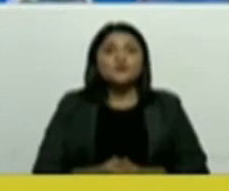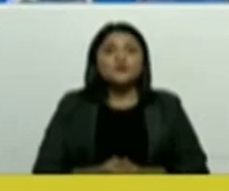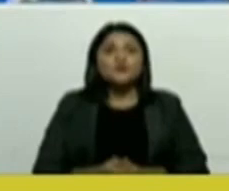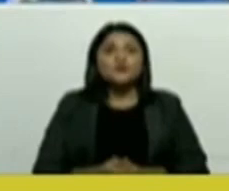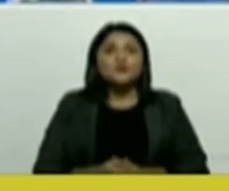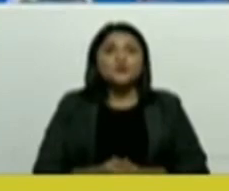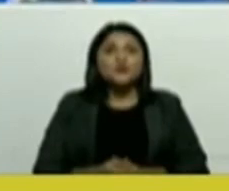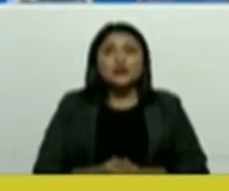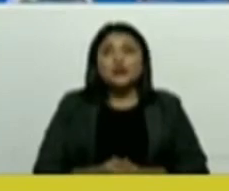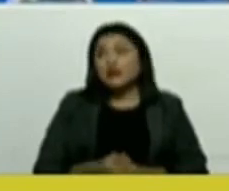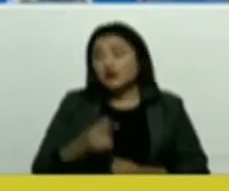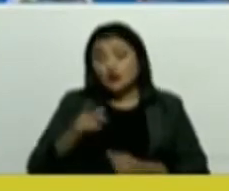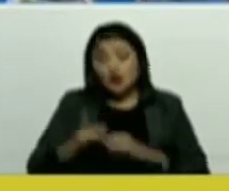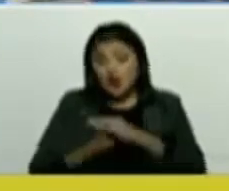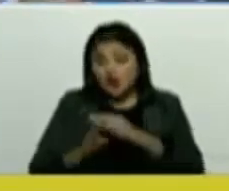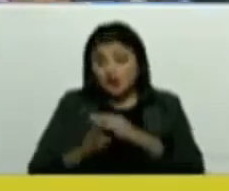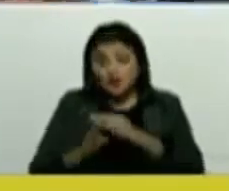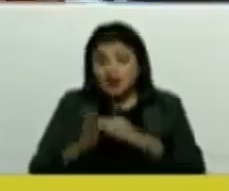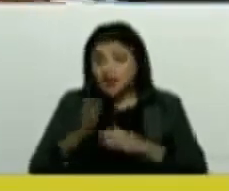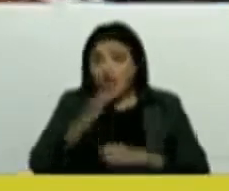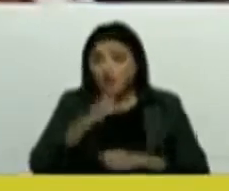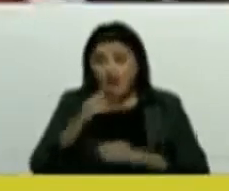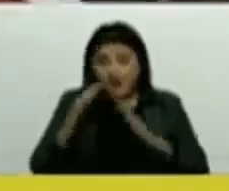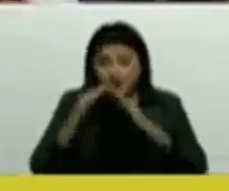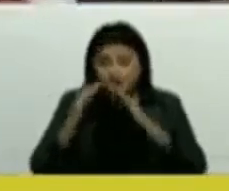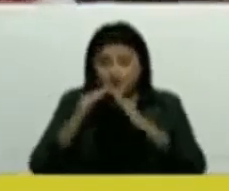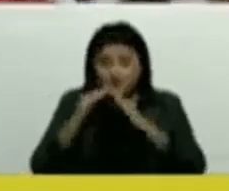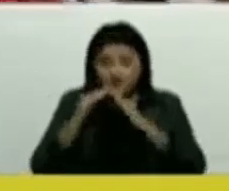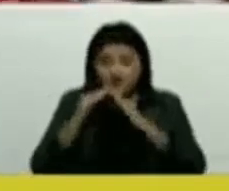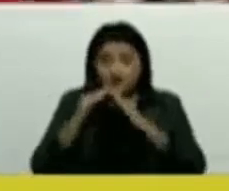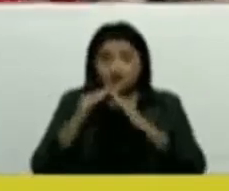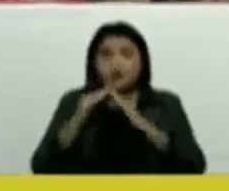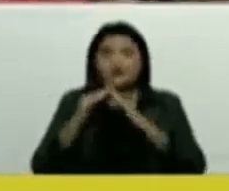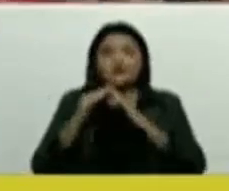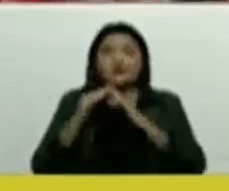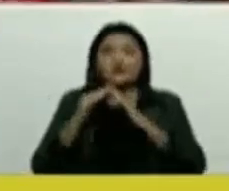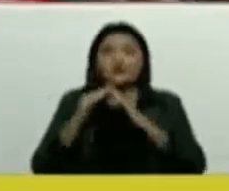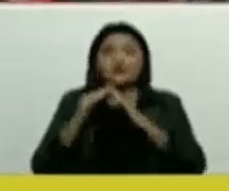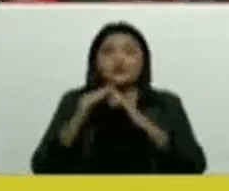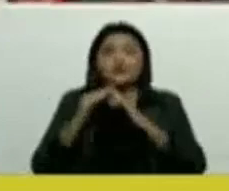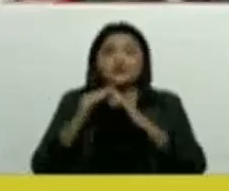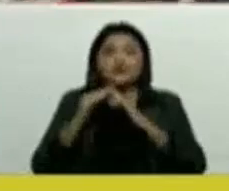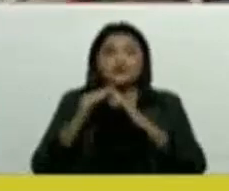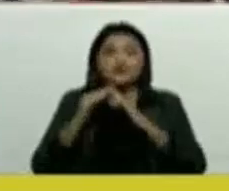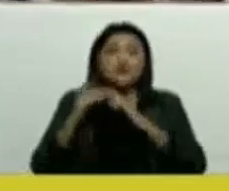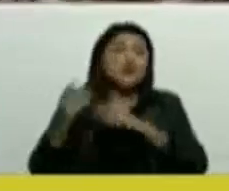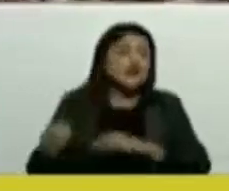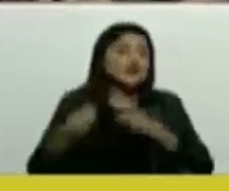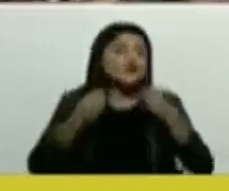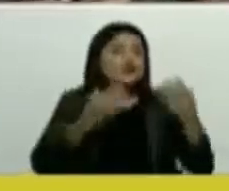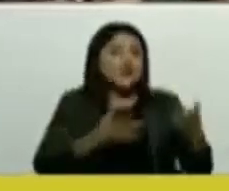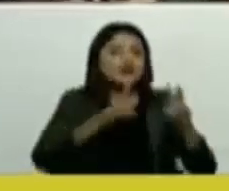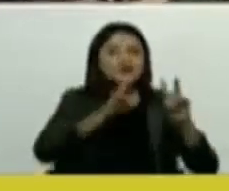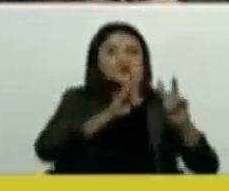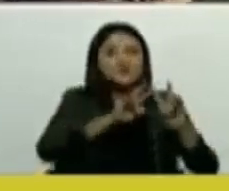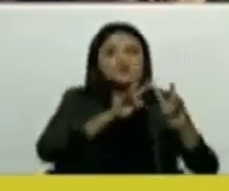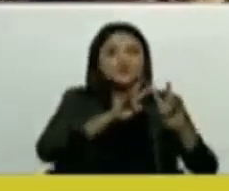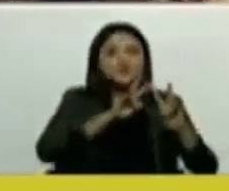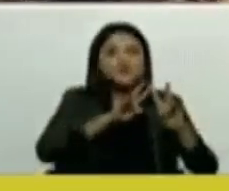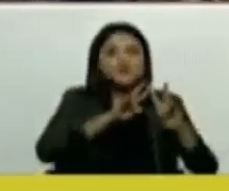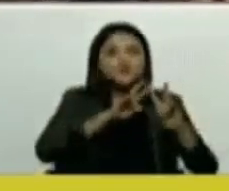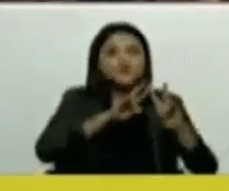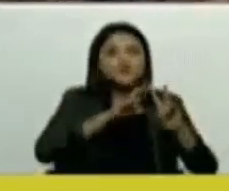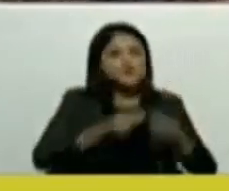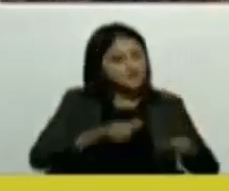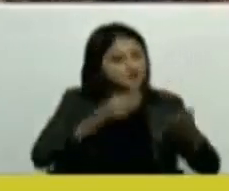no housing? Y los que no tenían vivienda, got livable housing. Bueno, les dieron